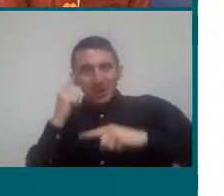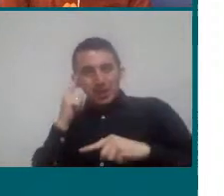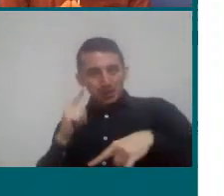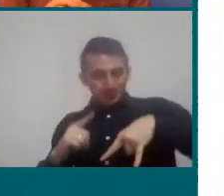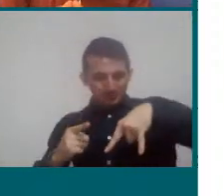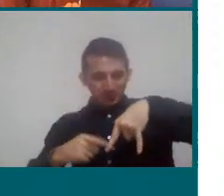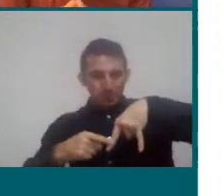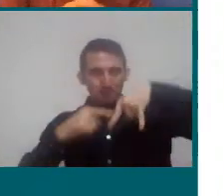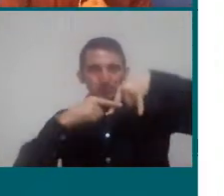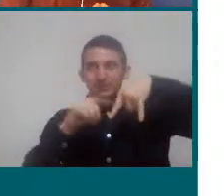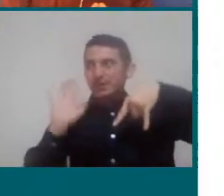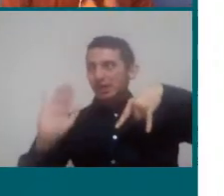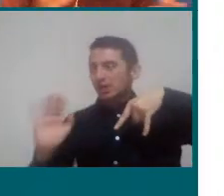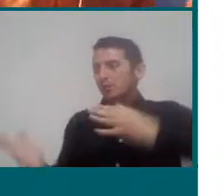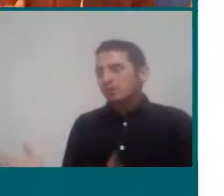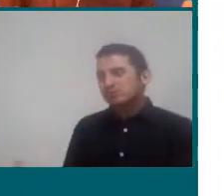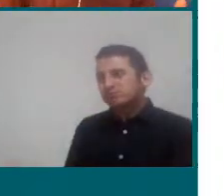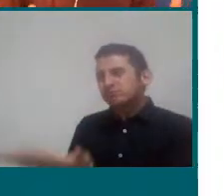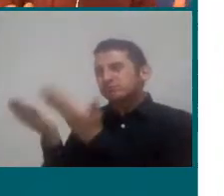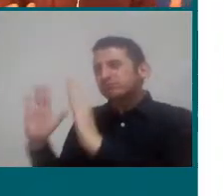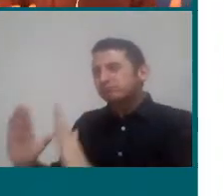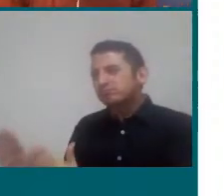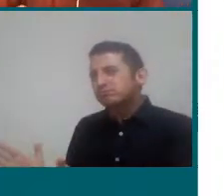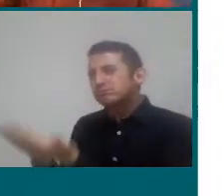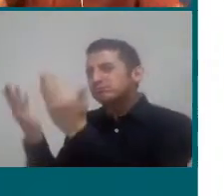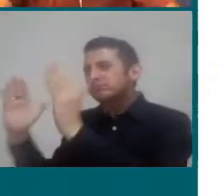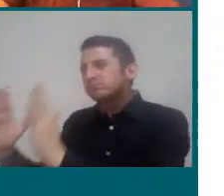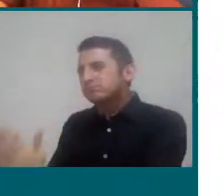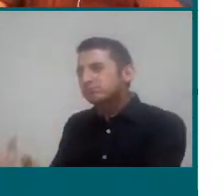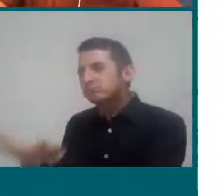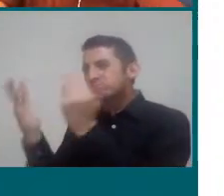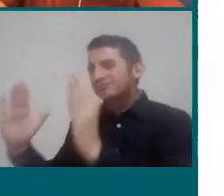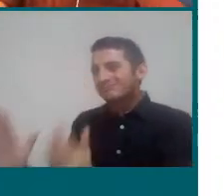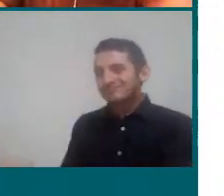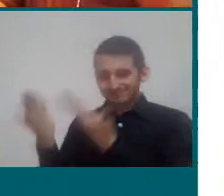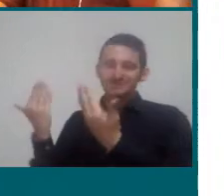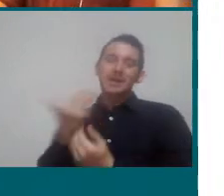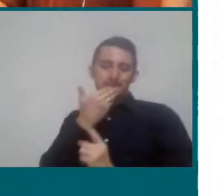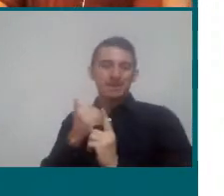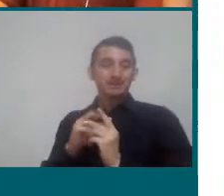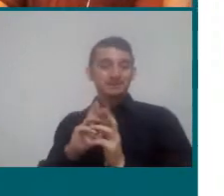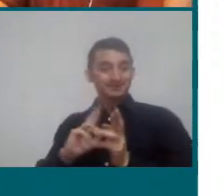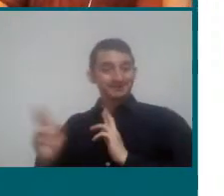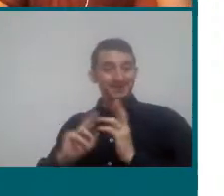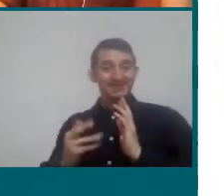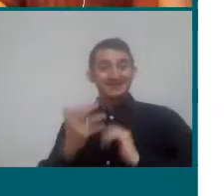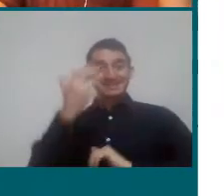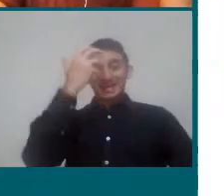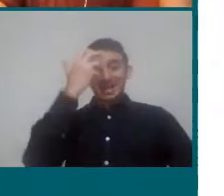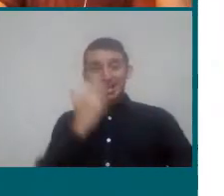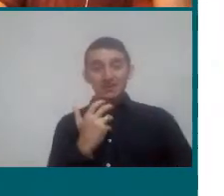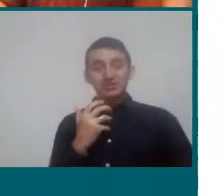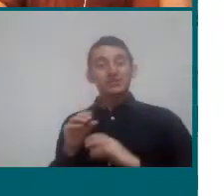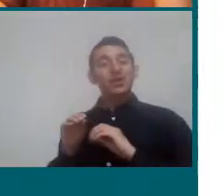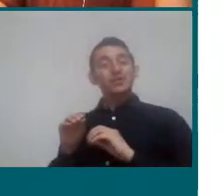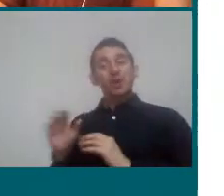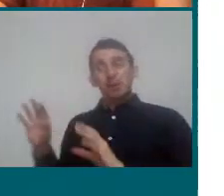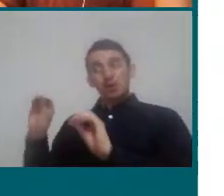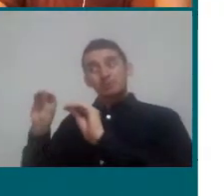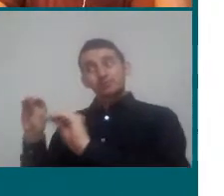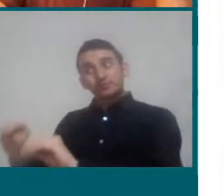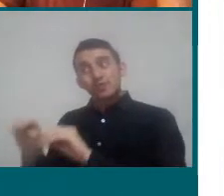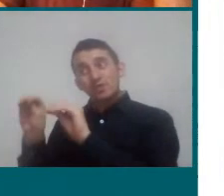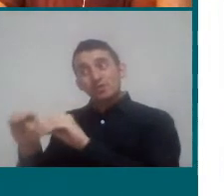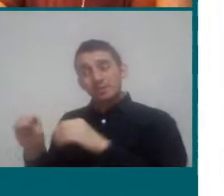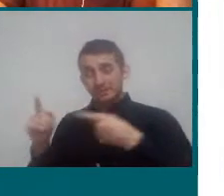hacemos bien y qué es lo que podemos mejorar, que al fin y al cabo esto vale la parte de la evaluación. O sea, que esta evaluación formativa, por un lado, nos dice que identifiquemos el